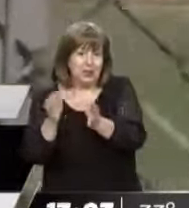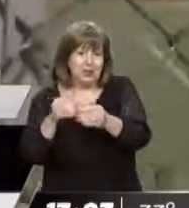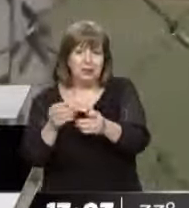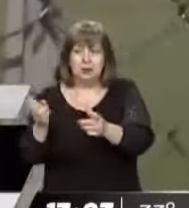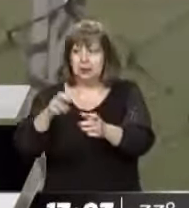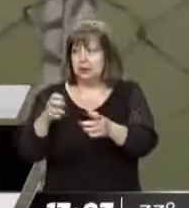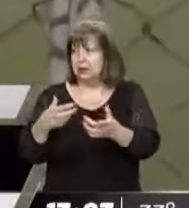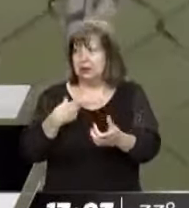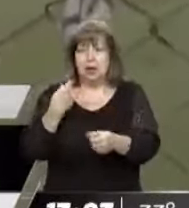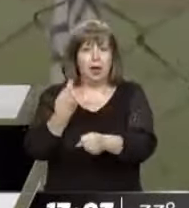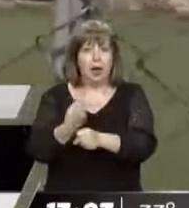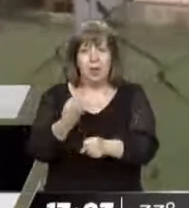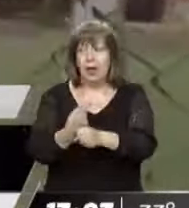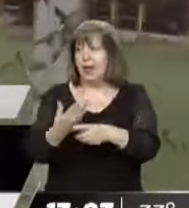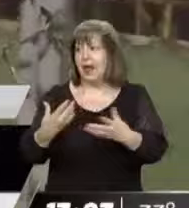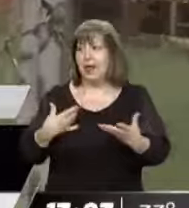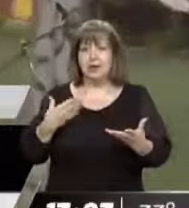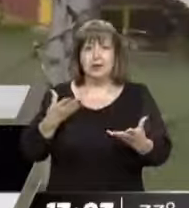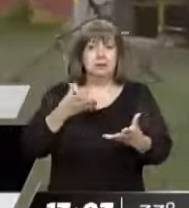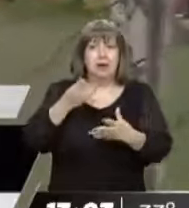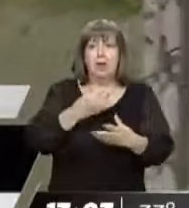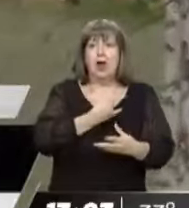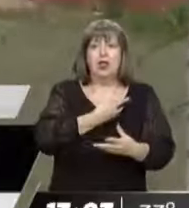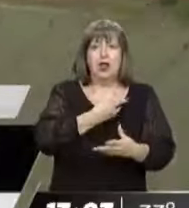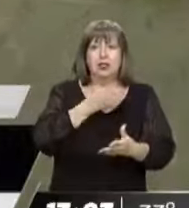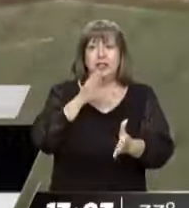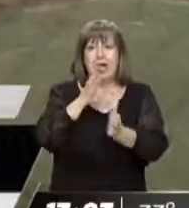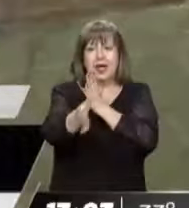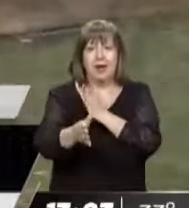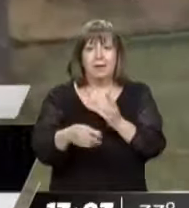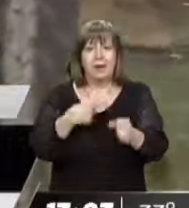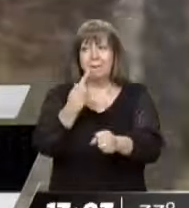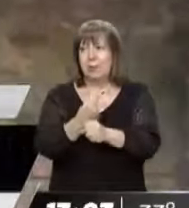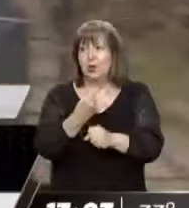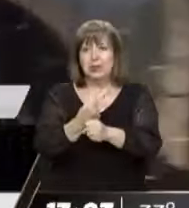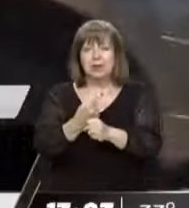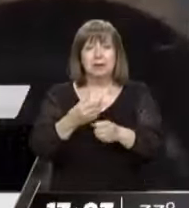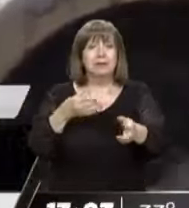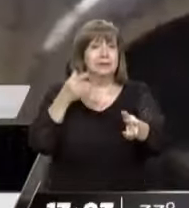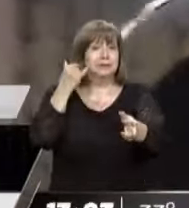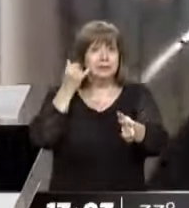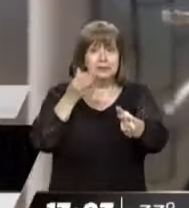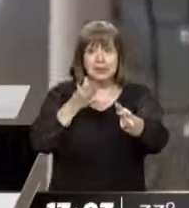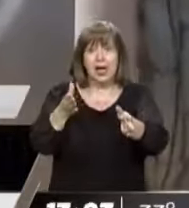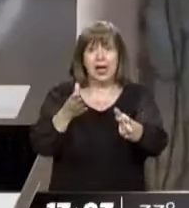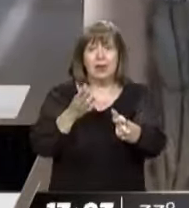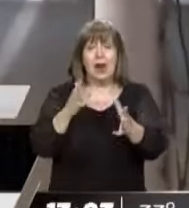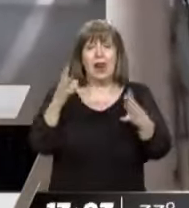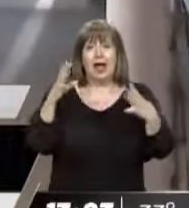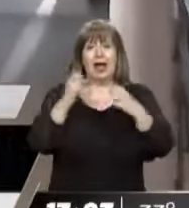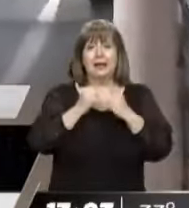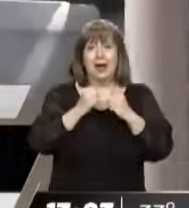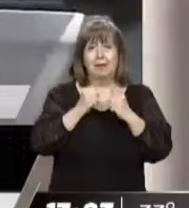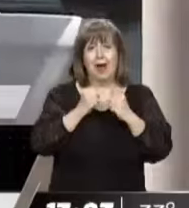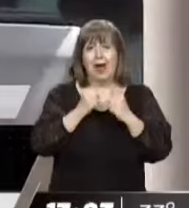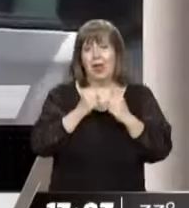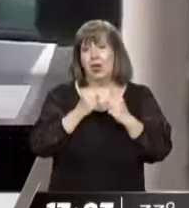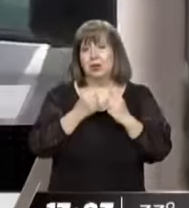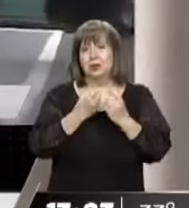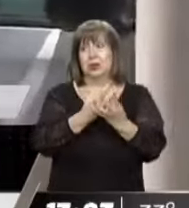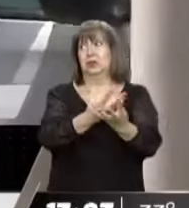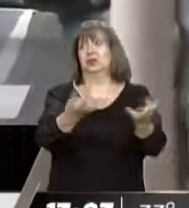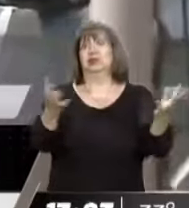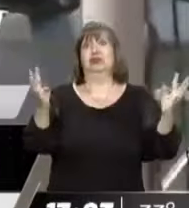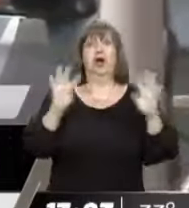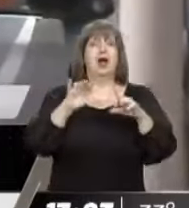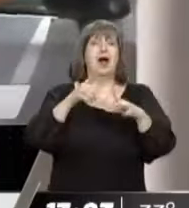terrible. Entonces, claro, esta cancha de fútbol, que es la cancha de fútbol, es como que te diga atrapados, es como que te diga que estamos en la Estanzuela, es un